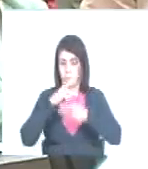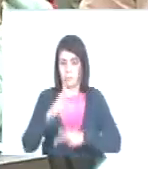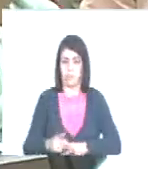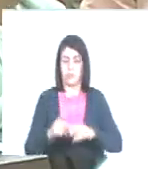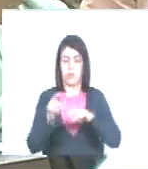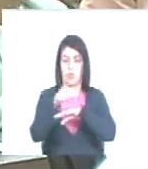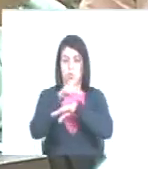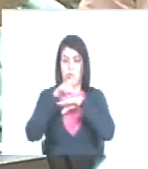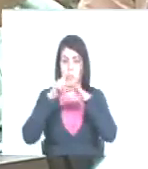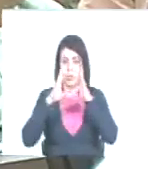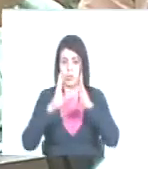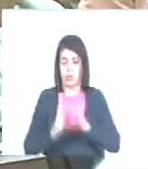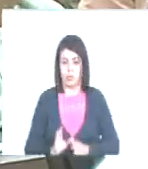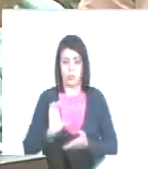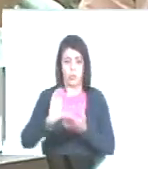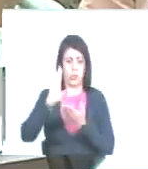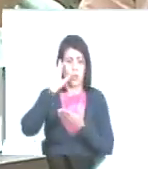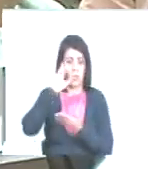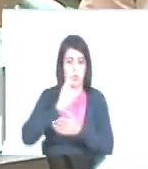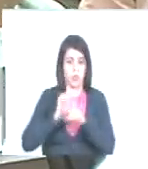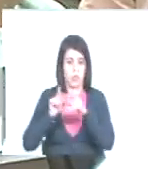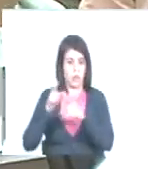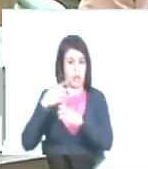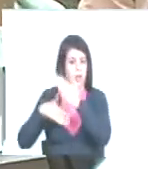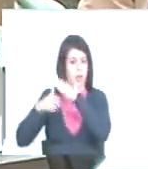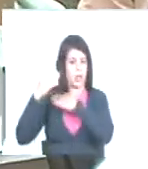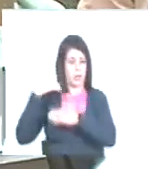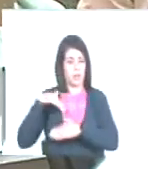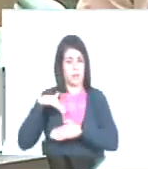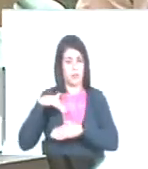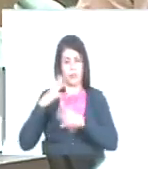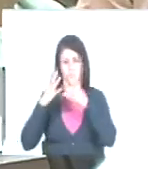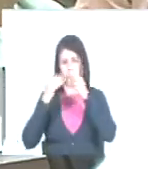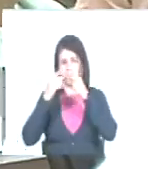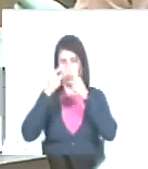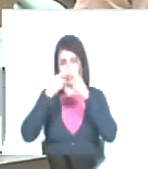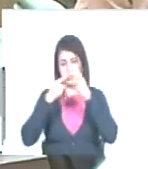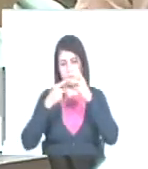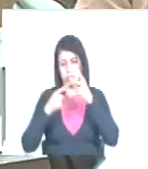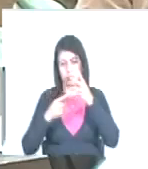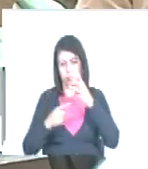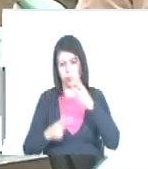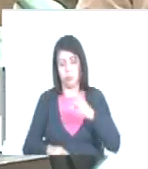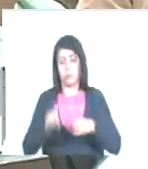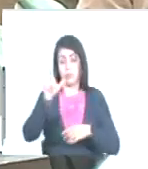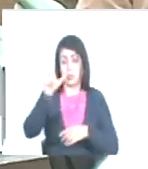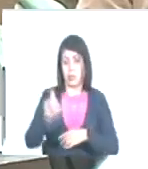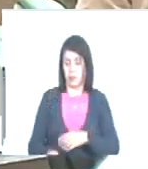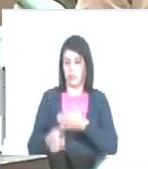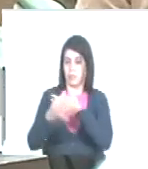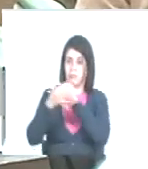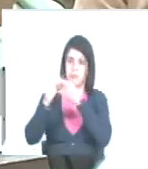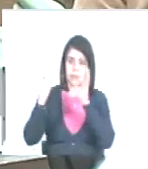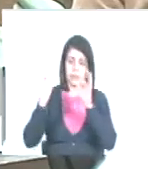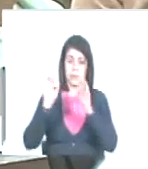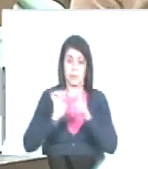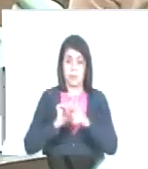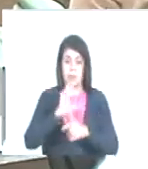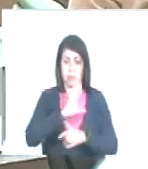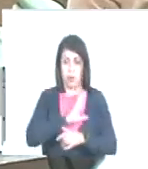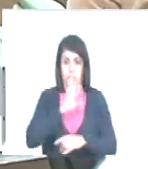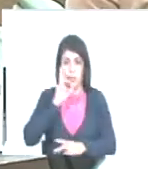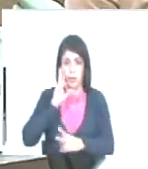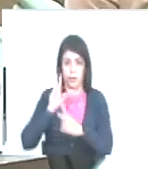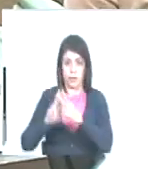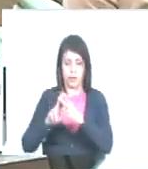la Gobernación del Estado de Bolívar en su momento. En fin, realmente es una persona extraordinaria y en lo personal